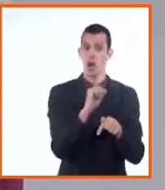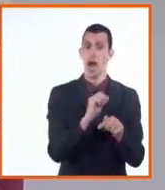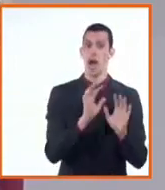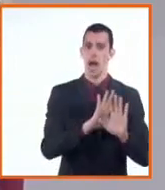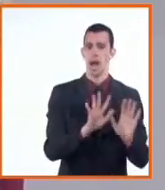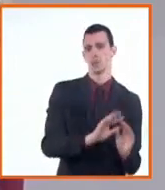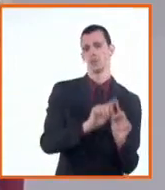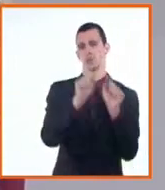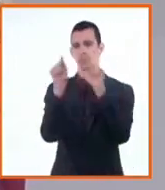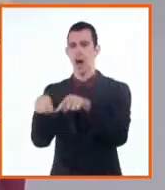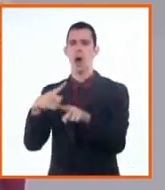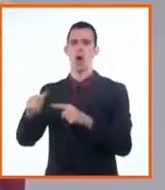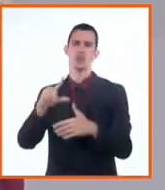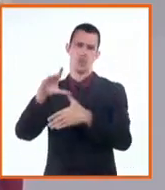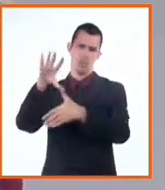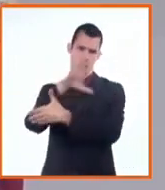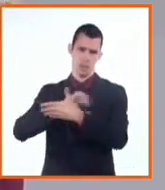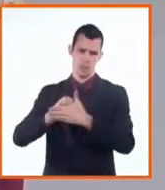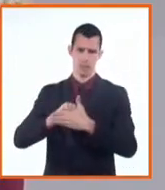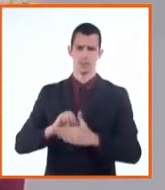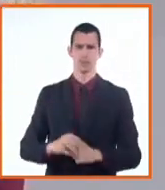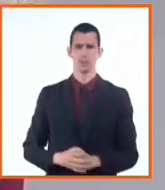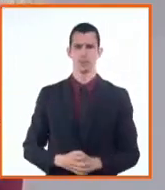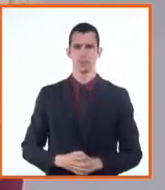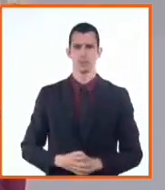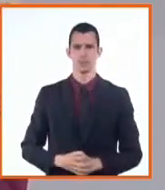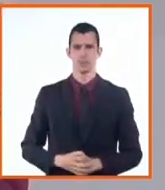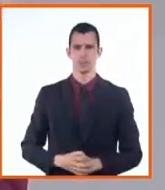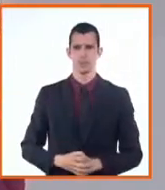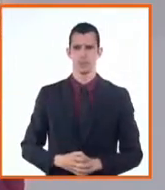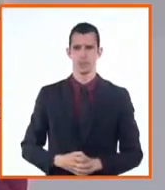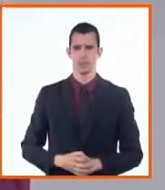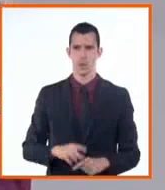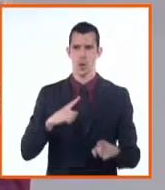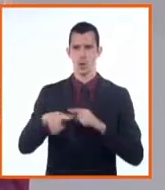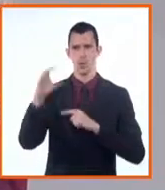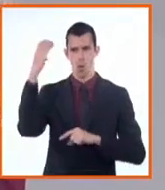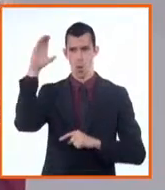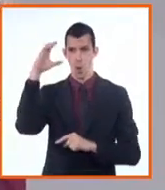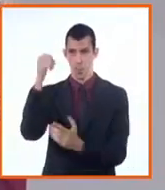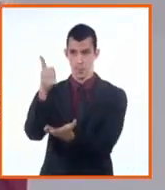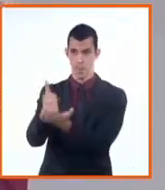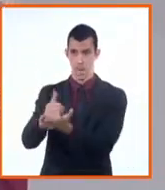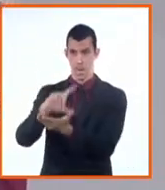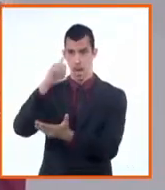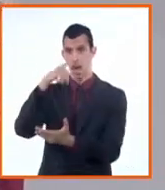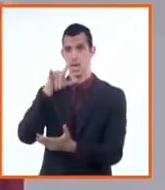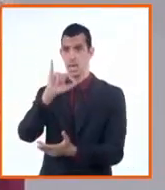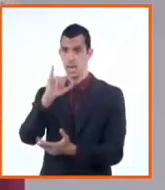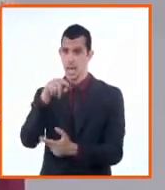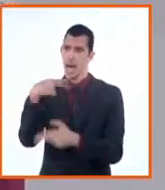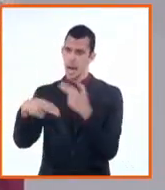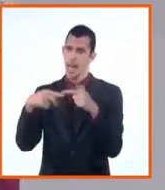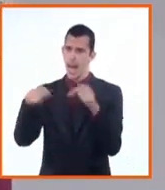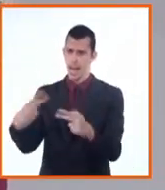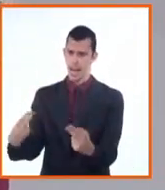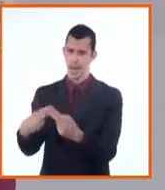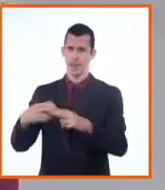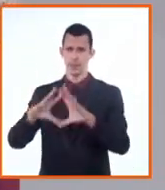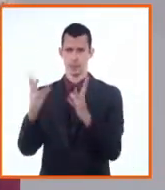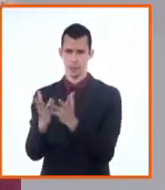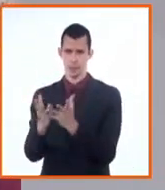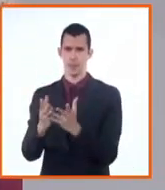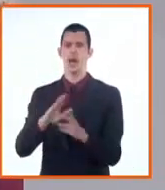hay tres equipos clasificados El ganó el ganador de los juegos de Cali la sede y un suramericano que se hizo que lo ganó Brasil